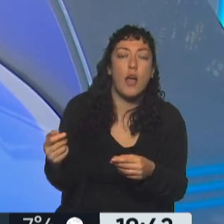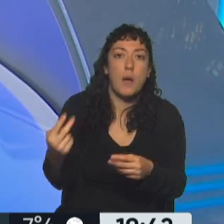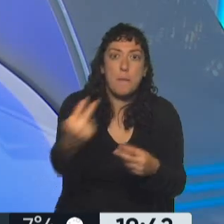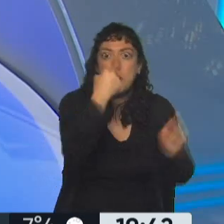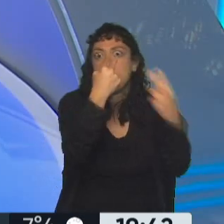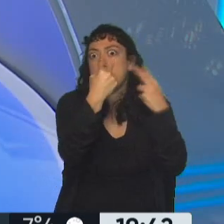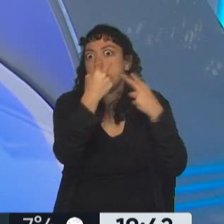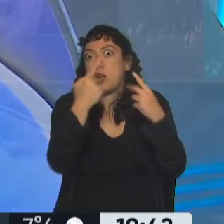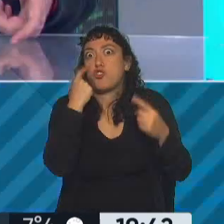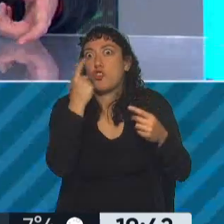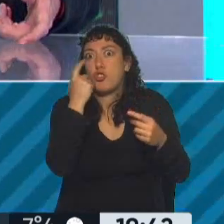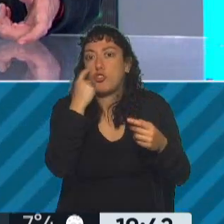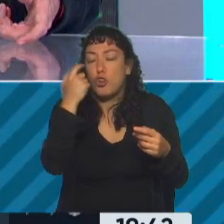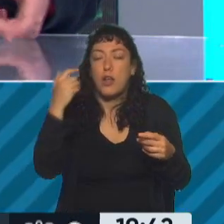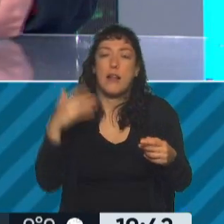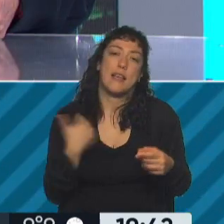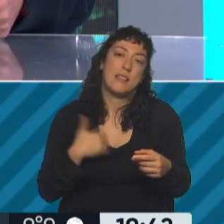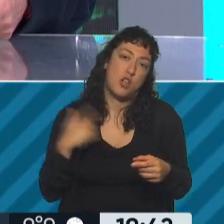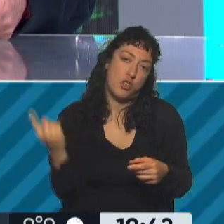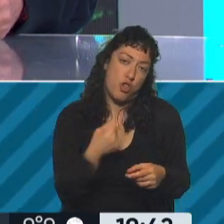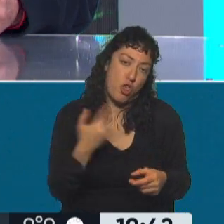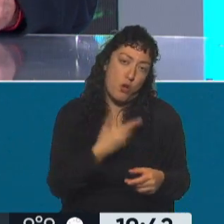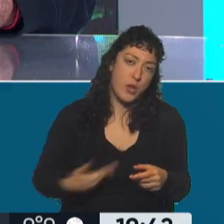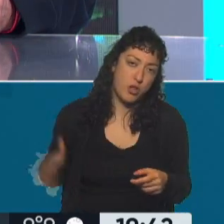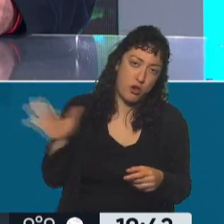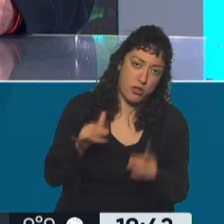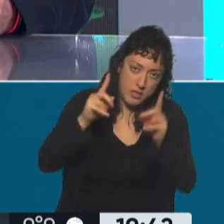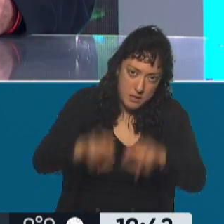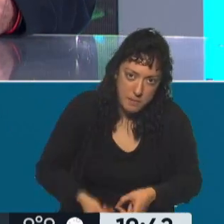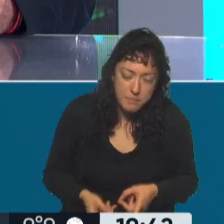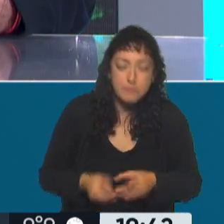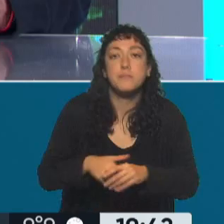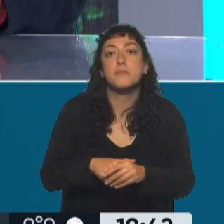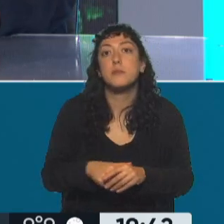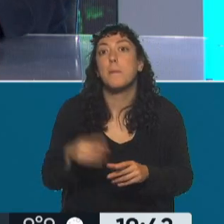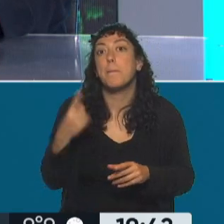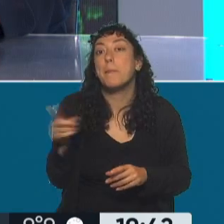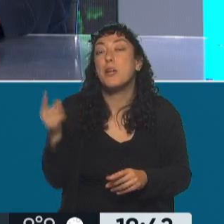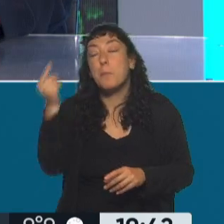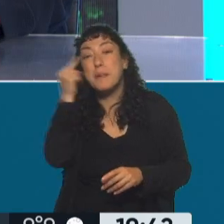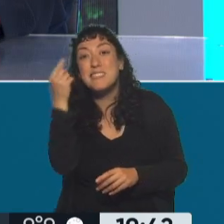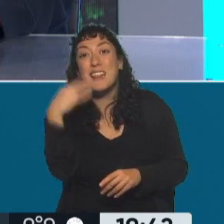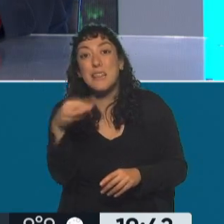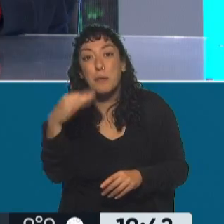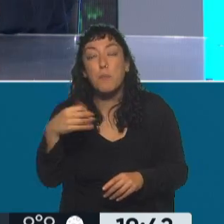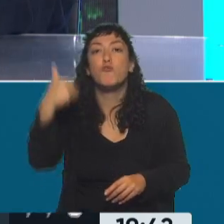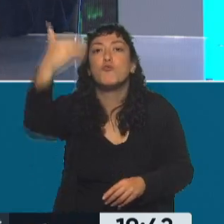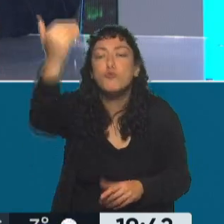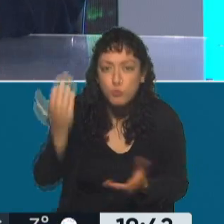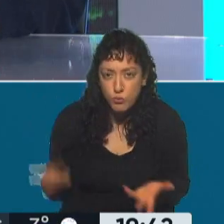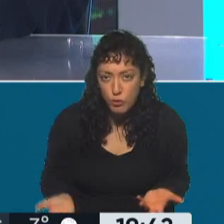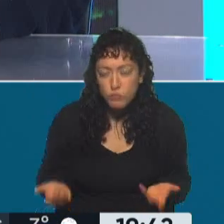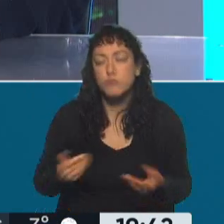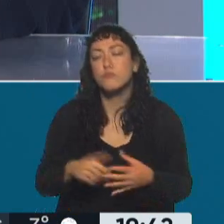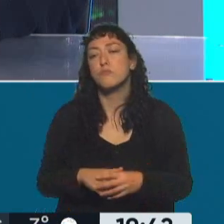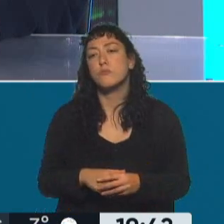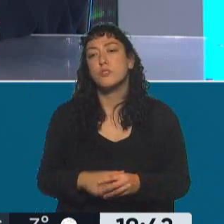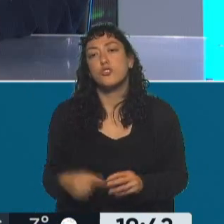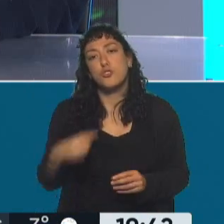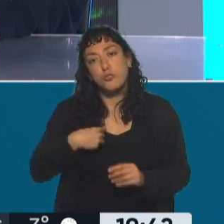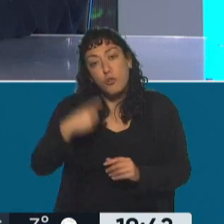vos me parece que usás la palabra clave, nos van a dejar. La obligación del campo nacional y popular es modificar el campo de